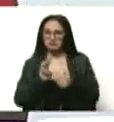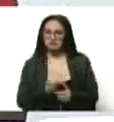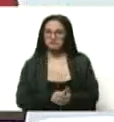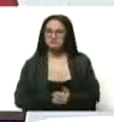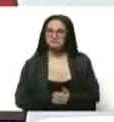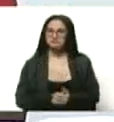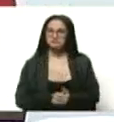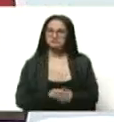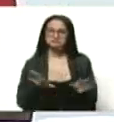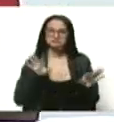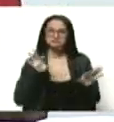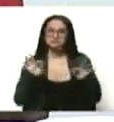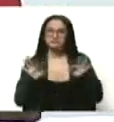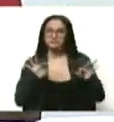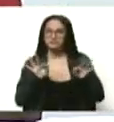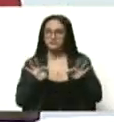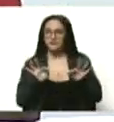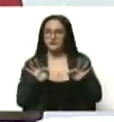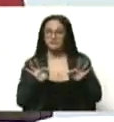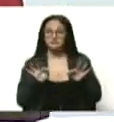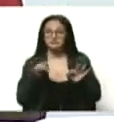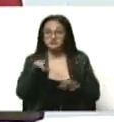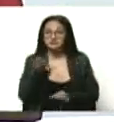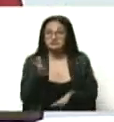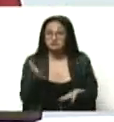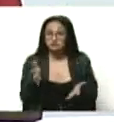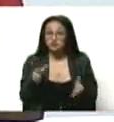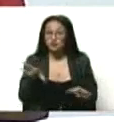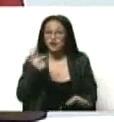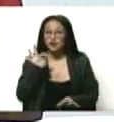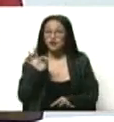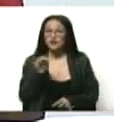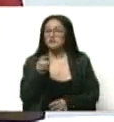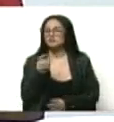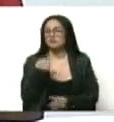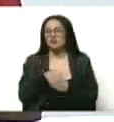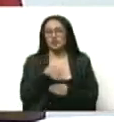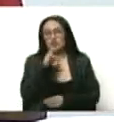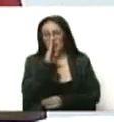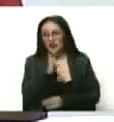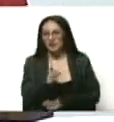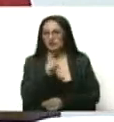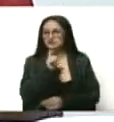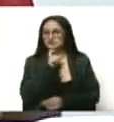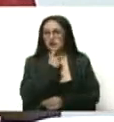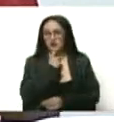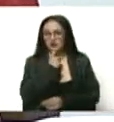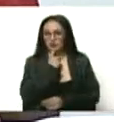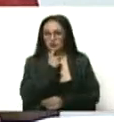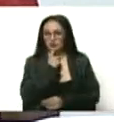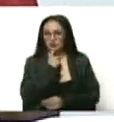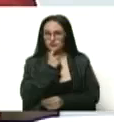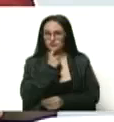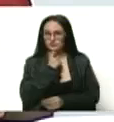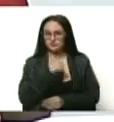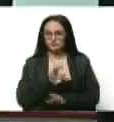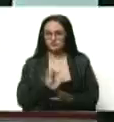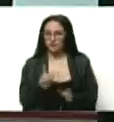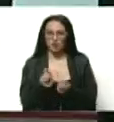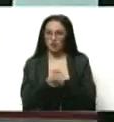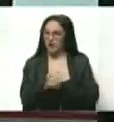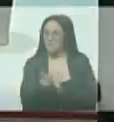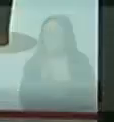La elección es, esto no ha cambiado ni va a cambiar, es voto directo, universal y secreto. Eso no va a